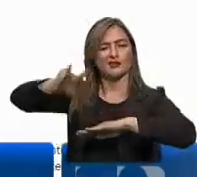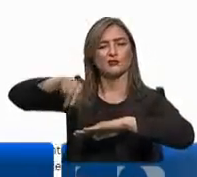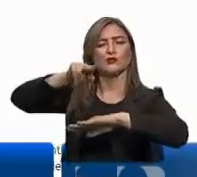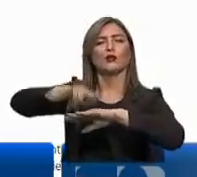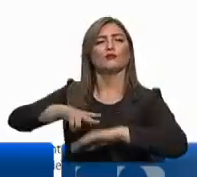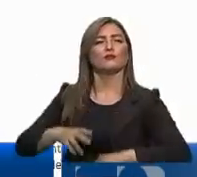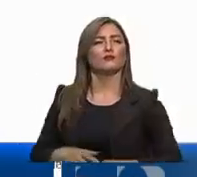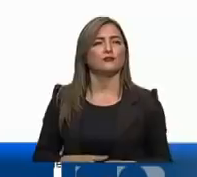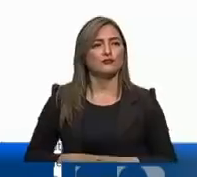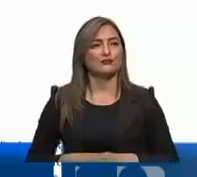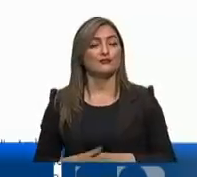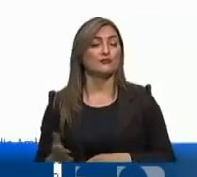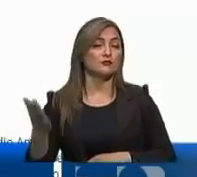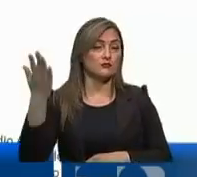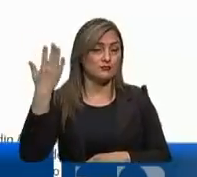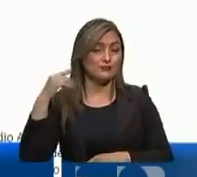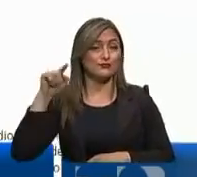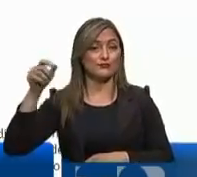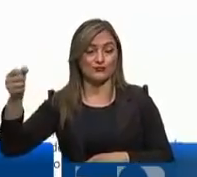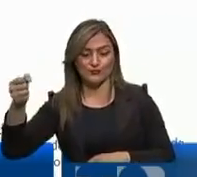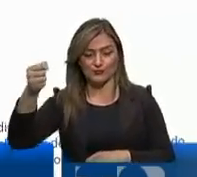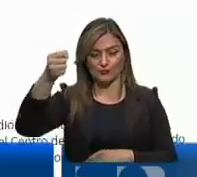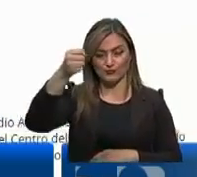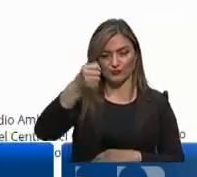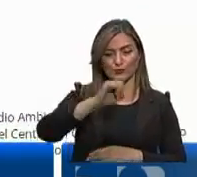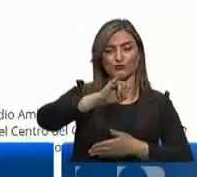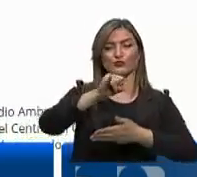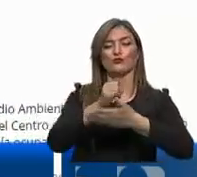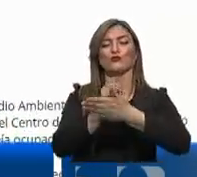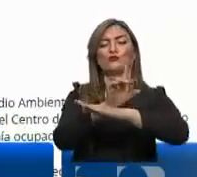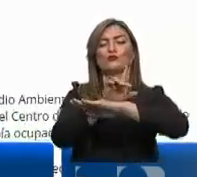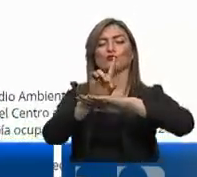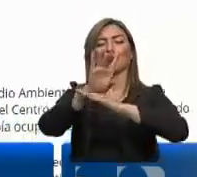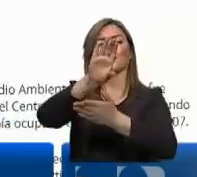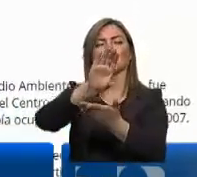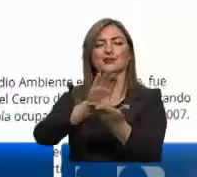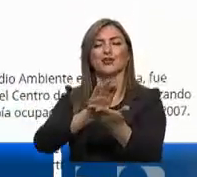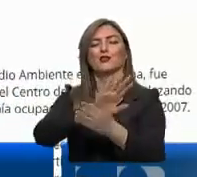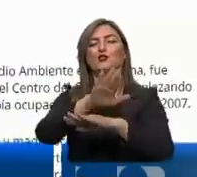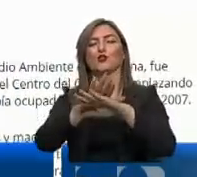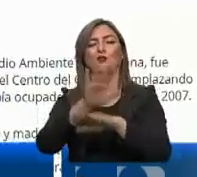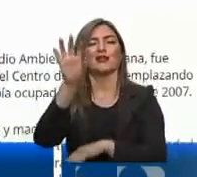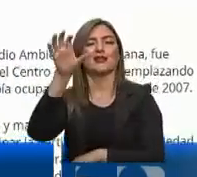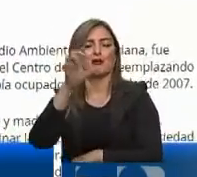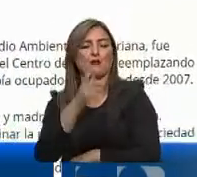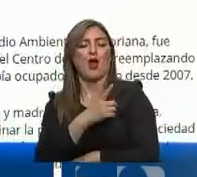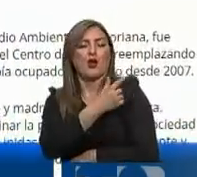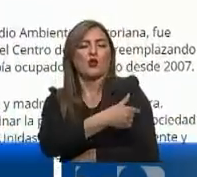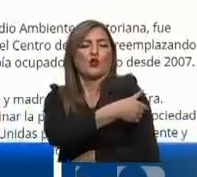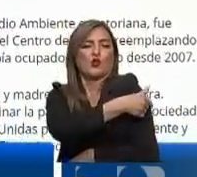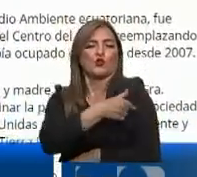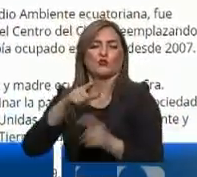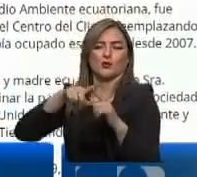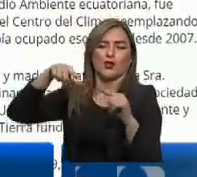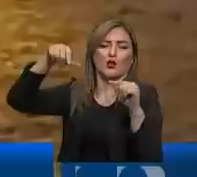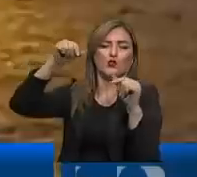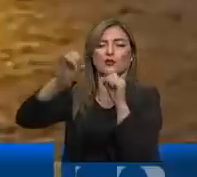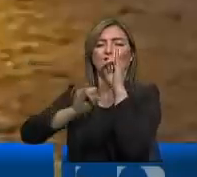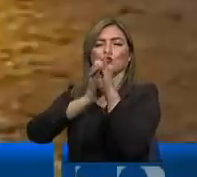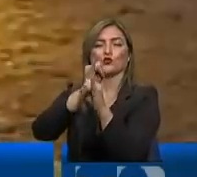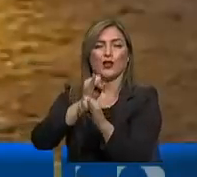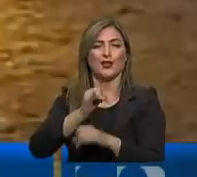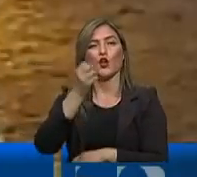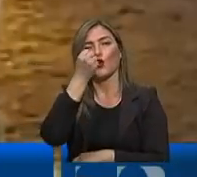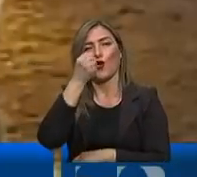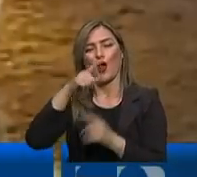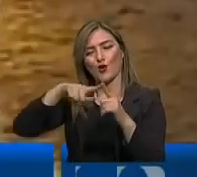locales. Hace pocos días se le asignó un puesto en la Junta Directiva del Centro sobre el Clima de la Cruz y la Media Luna Roja Internacional.